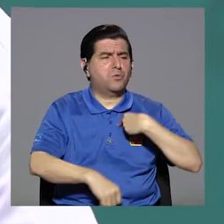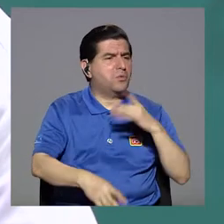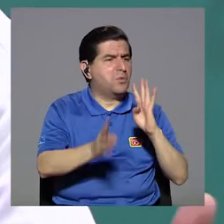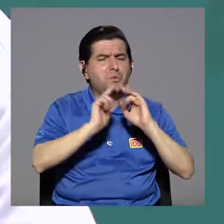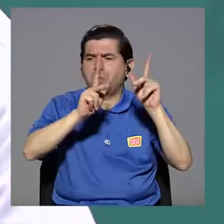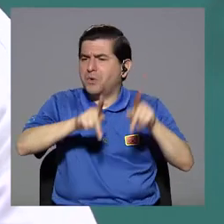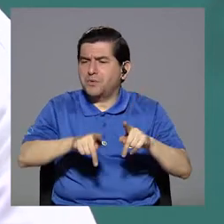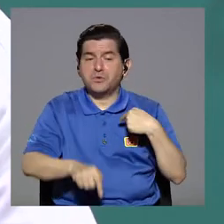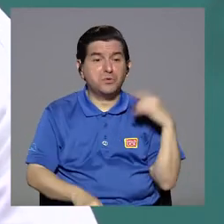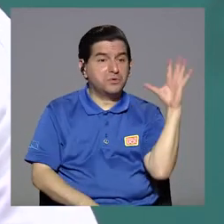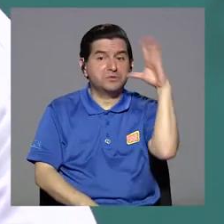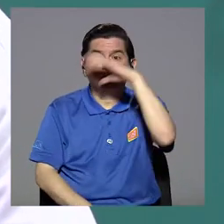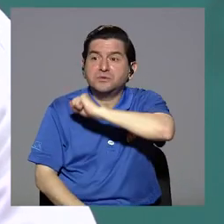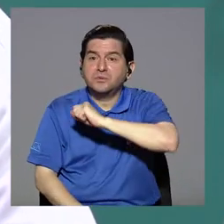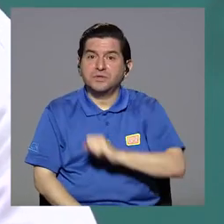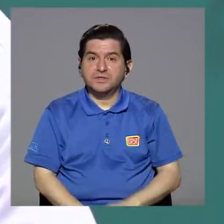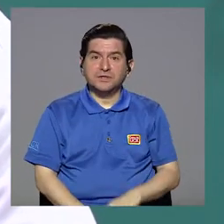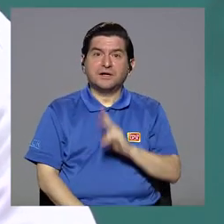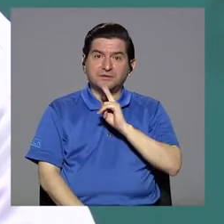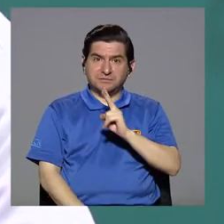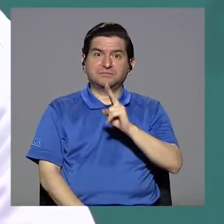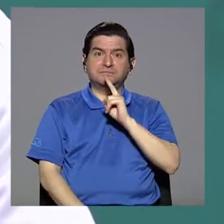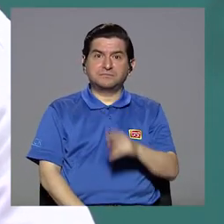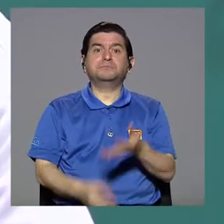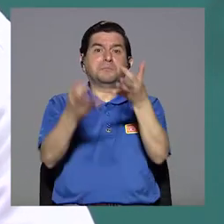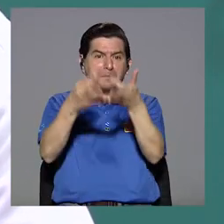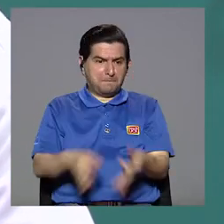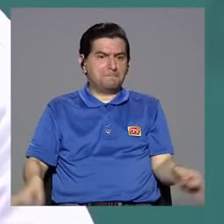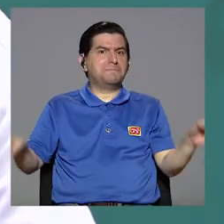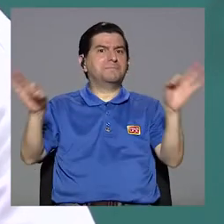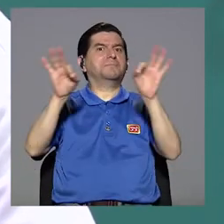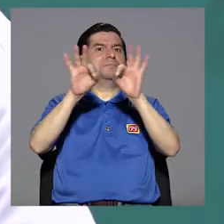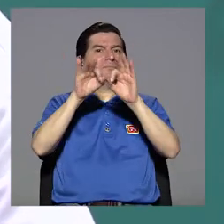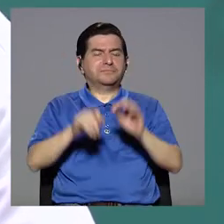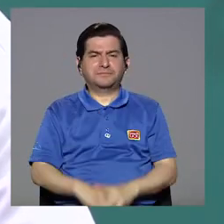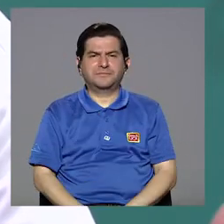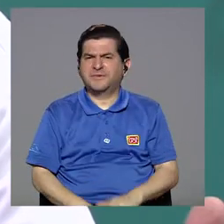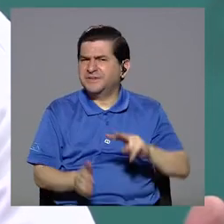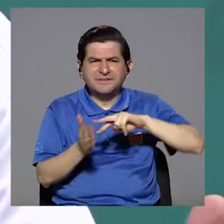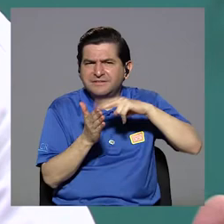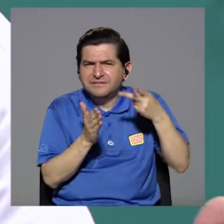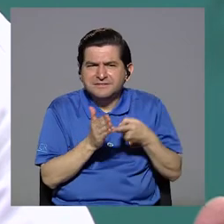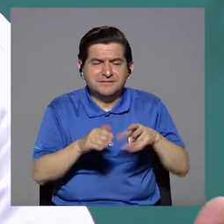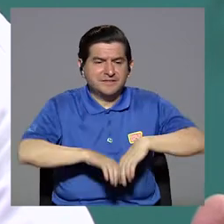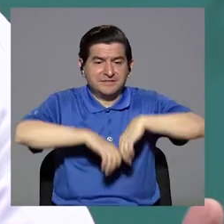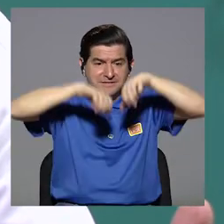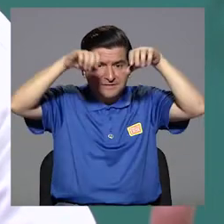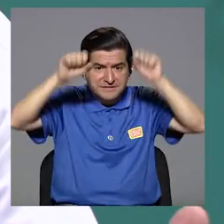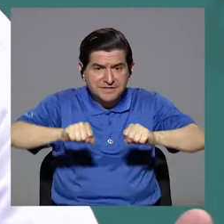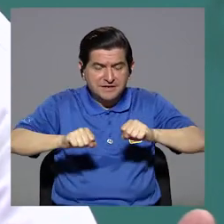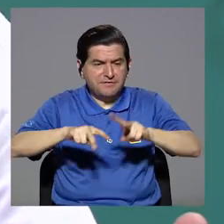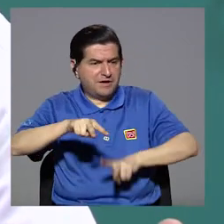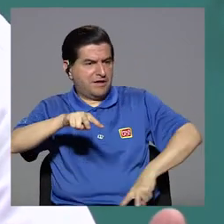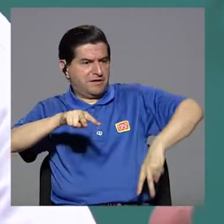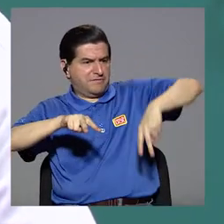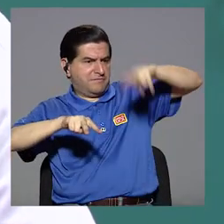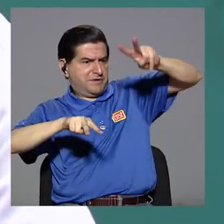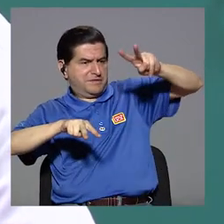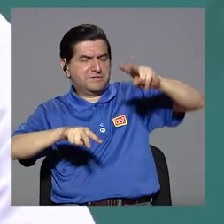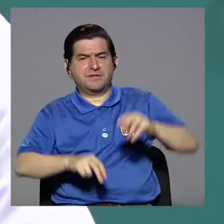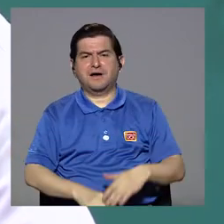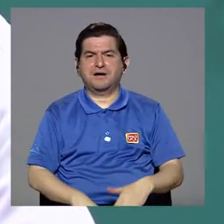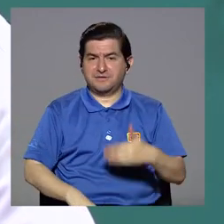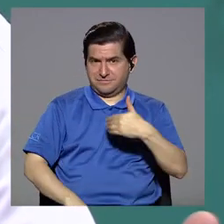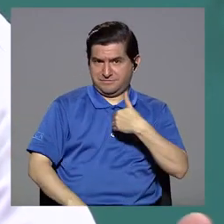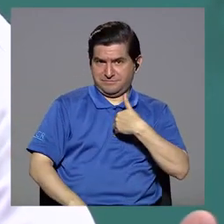conversión los paciente hablaba con los pacientes y el mismo se da cuenta realmente que la importancia que tiene y eso ha hecho que este sistema viendo